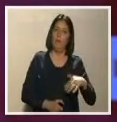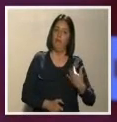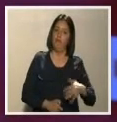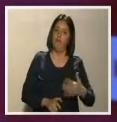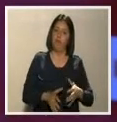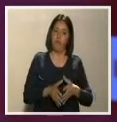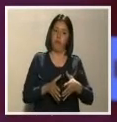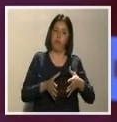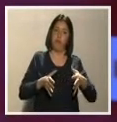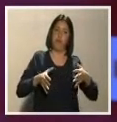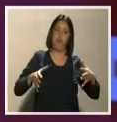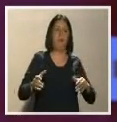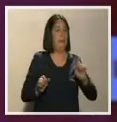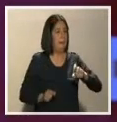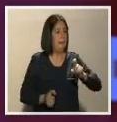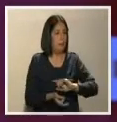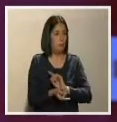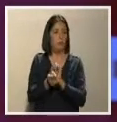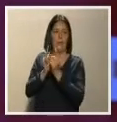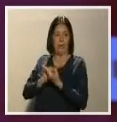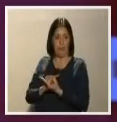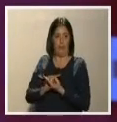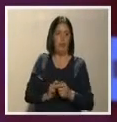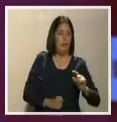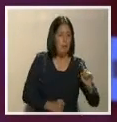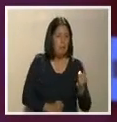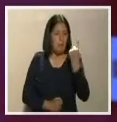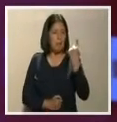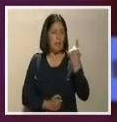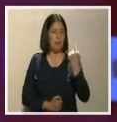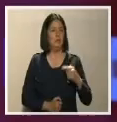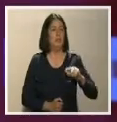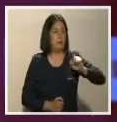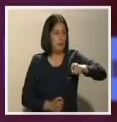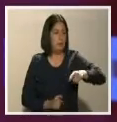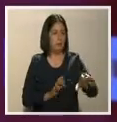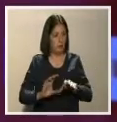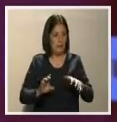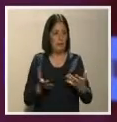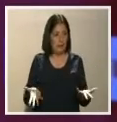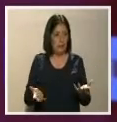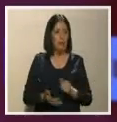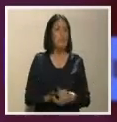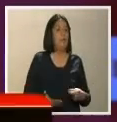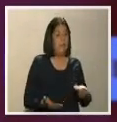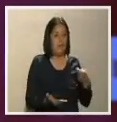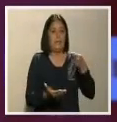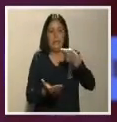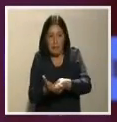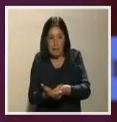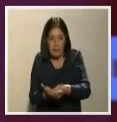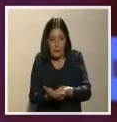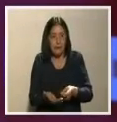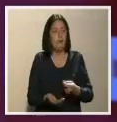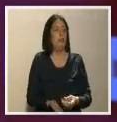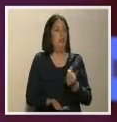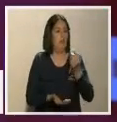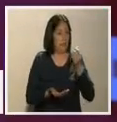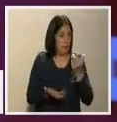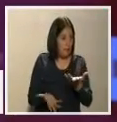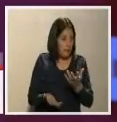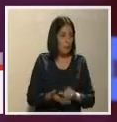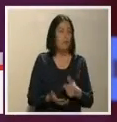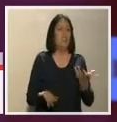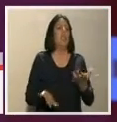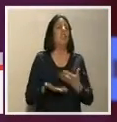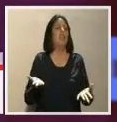el Perú. Tenemos que cambiar. La primera cosa que tenemos que hacer es invertir suficientes recursos